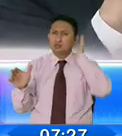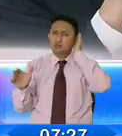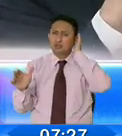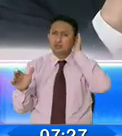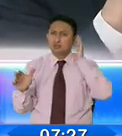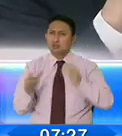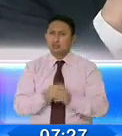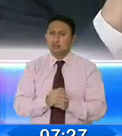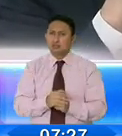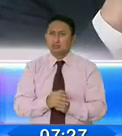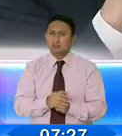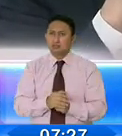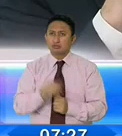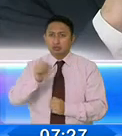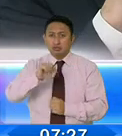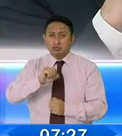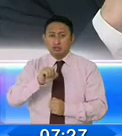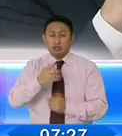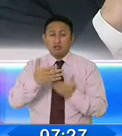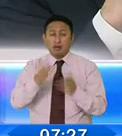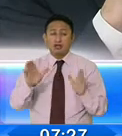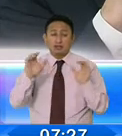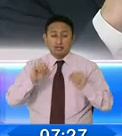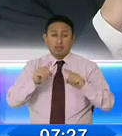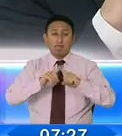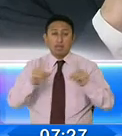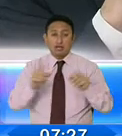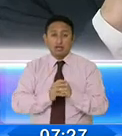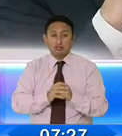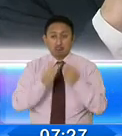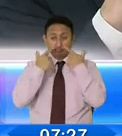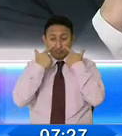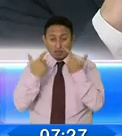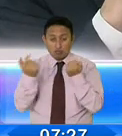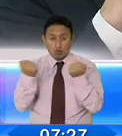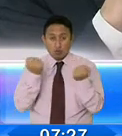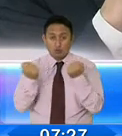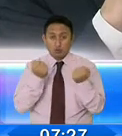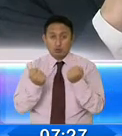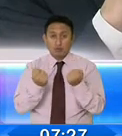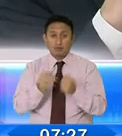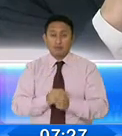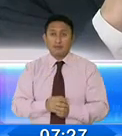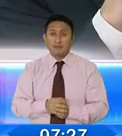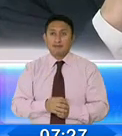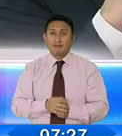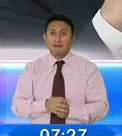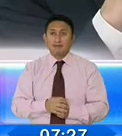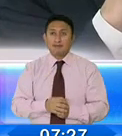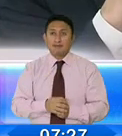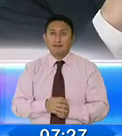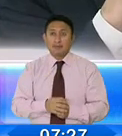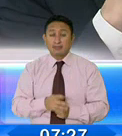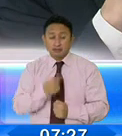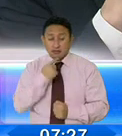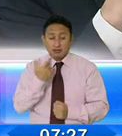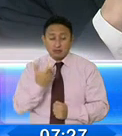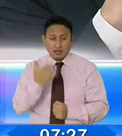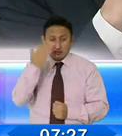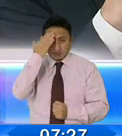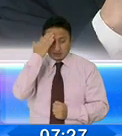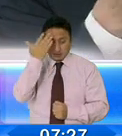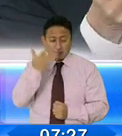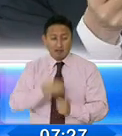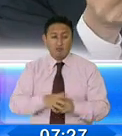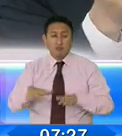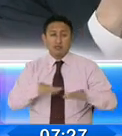Los parques van a estar abiertos, pero siempre se va a mantener el control con las prohibiciones de actividades